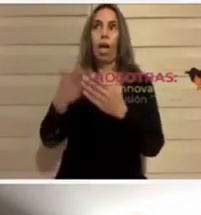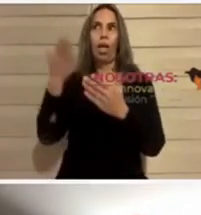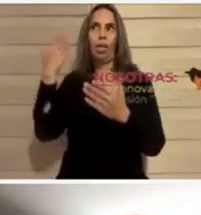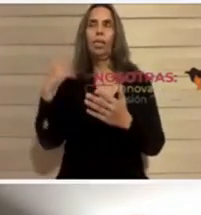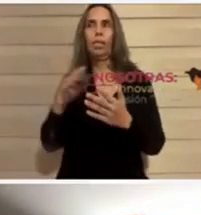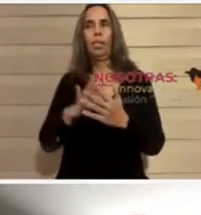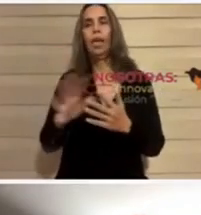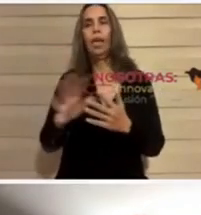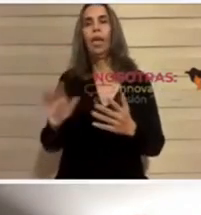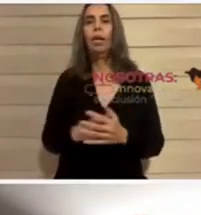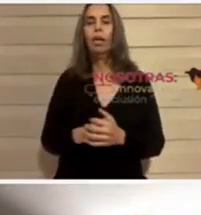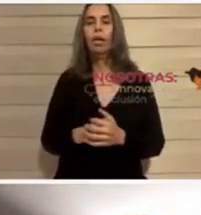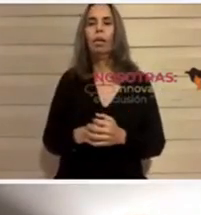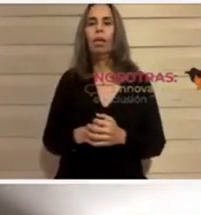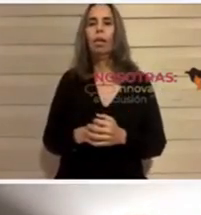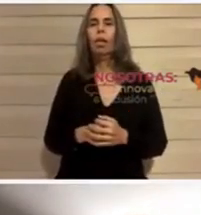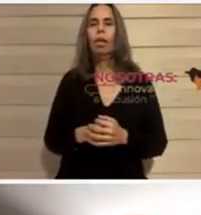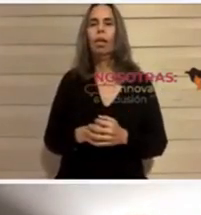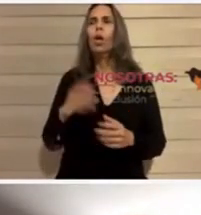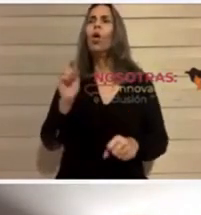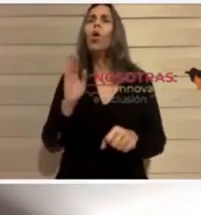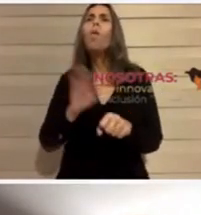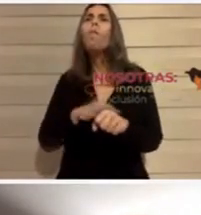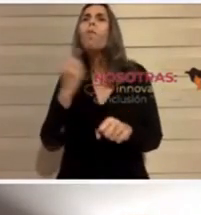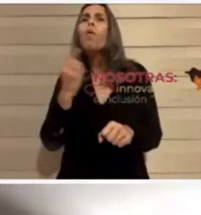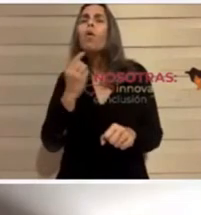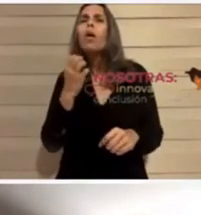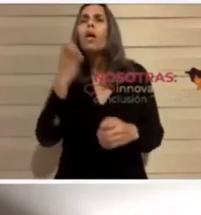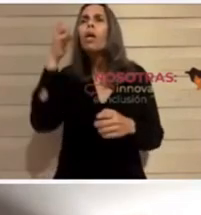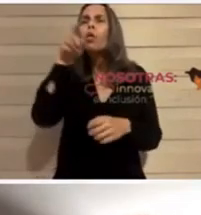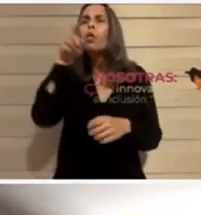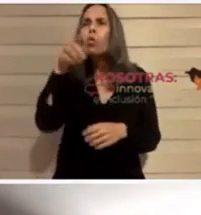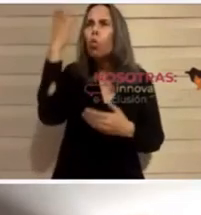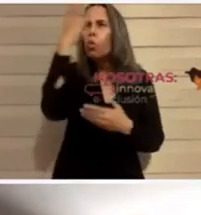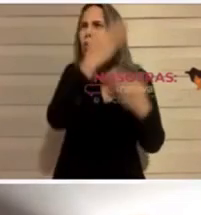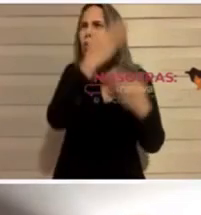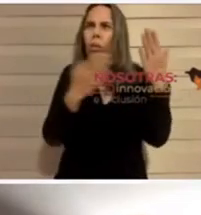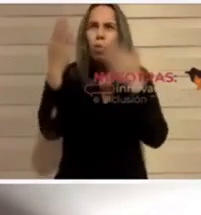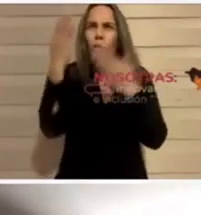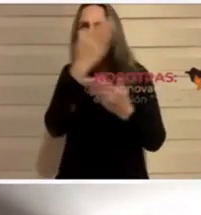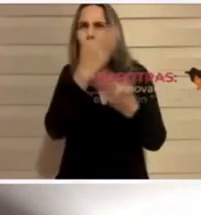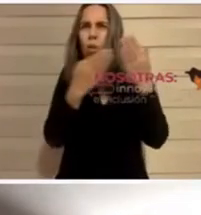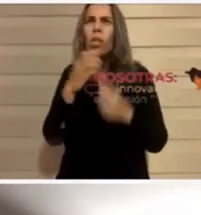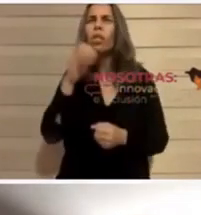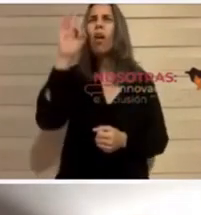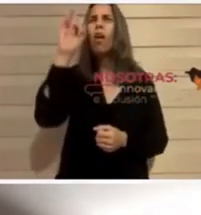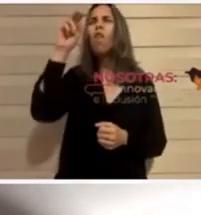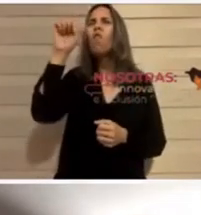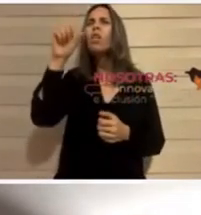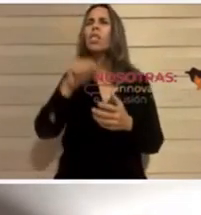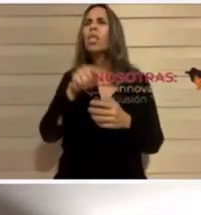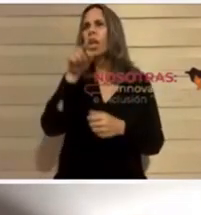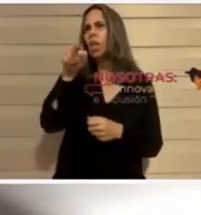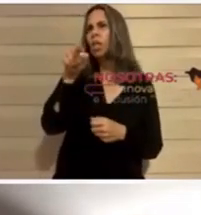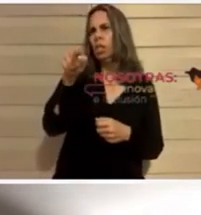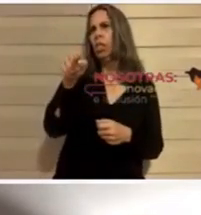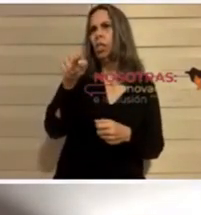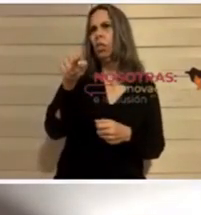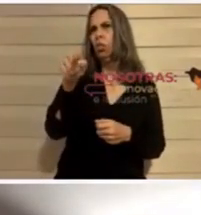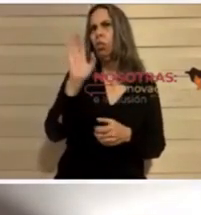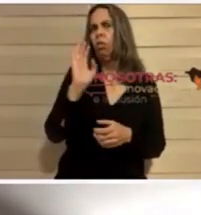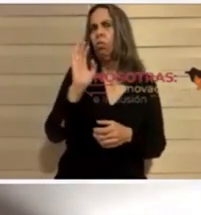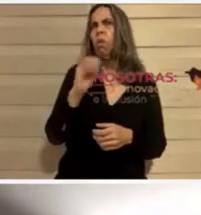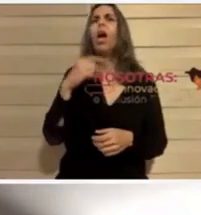es ¿por qué estudiaste física? Eso no es para mujeres. Y casi todos mis compañeros eran hombres. Entonces,